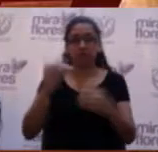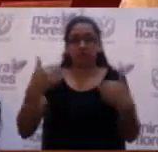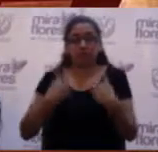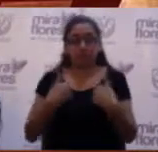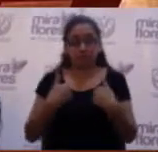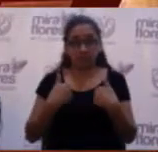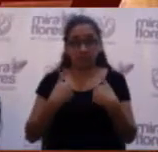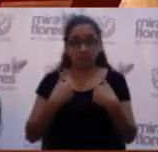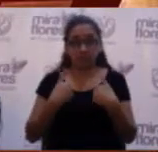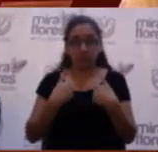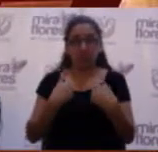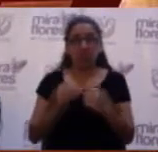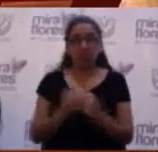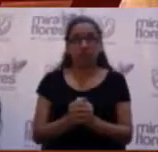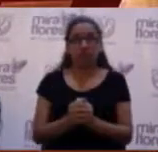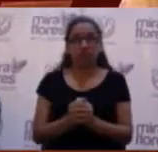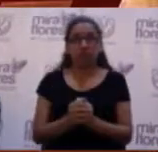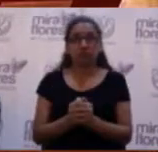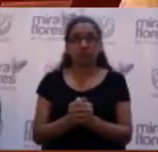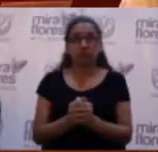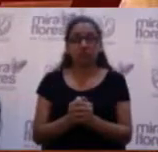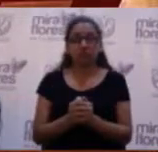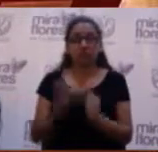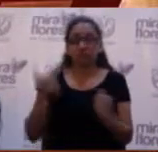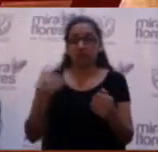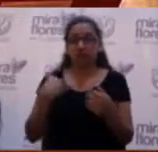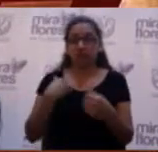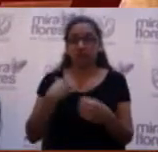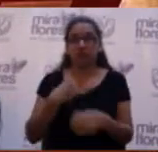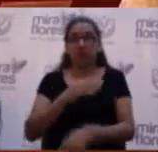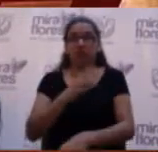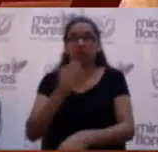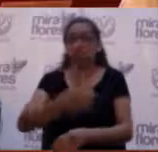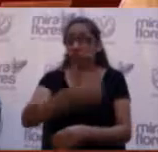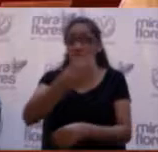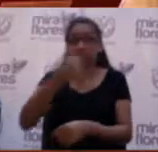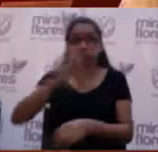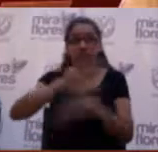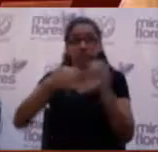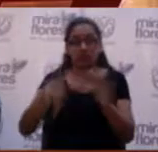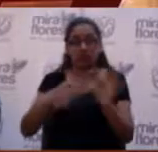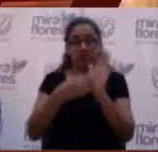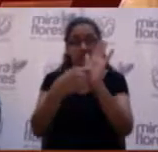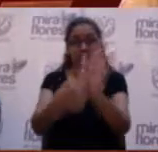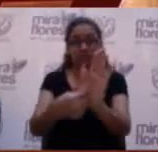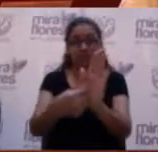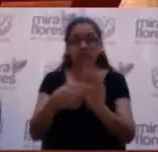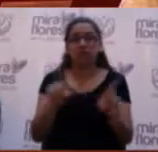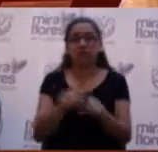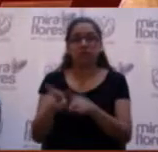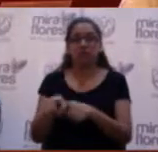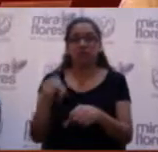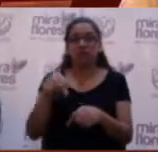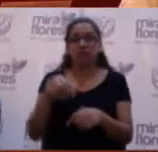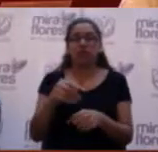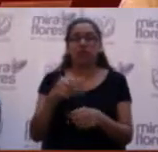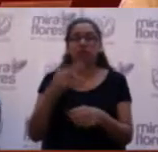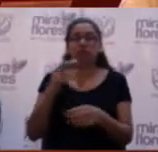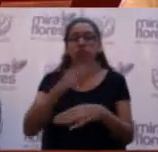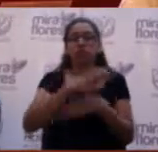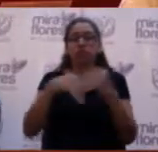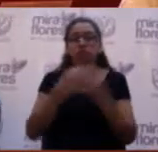debemos, aprovecho que están los funcionarios también presentes, para pedir que la Gerencia de Desarrollo Humano le